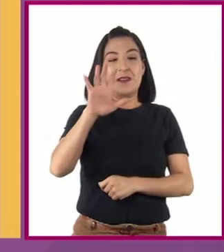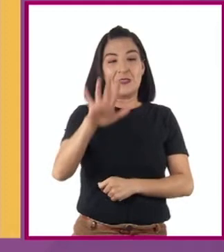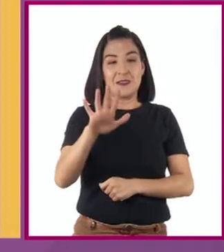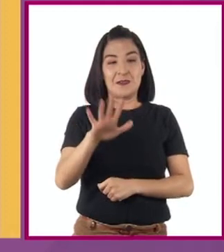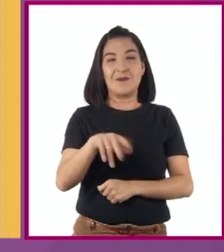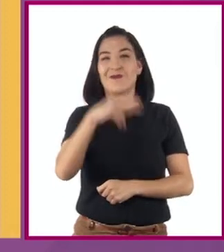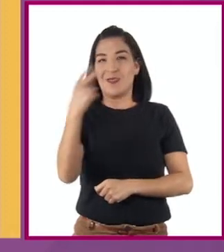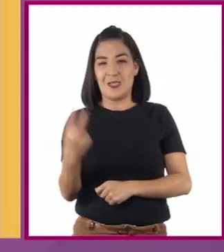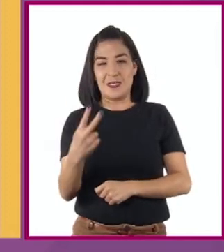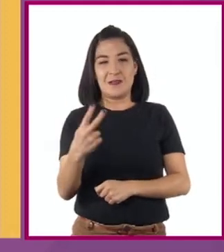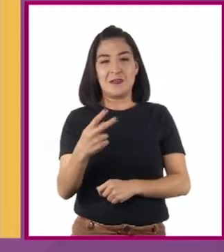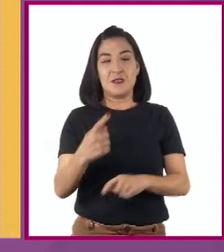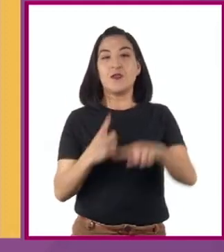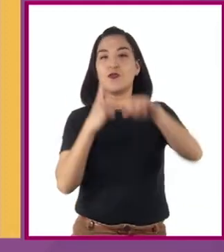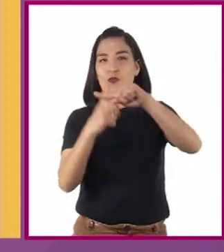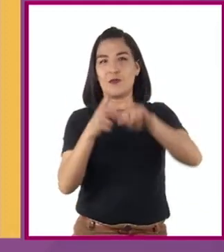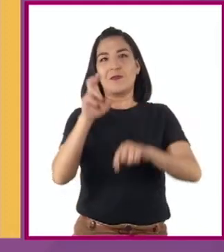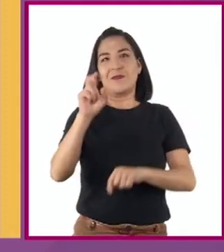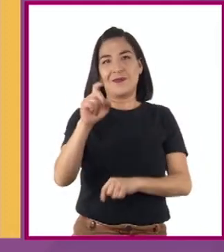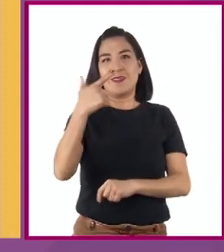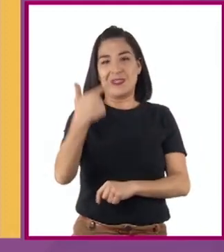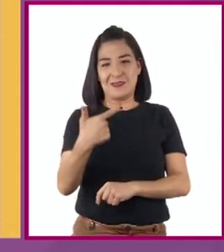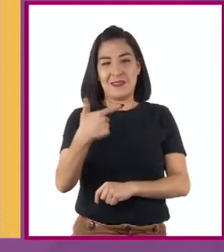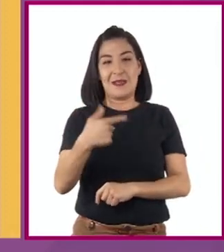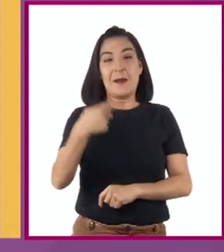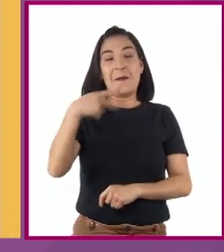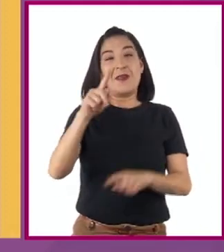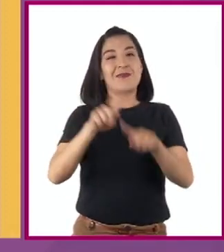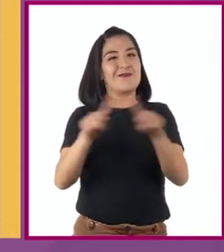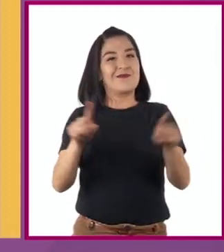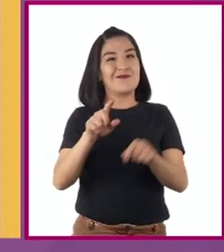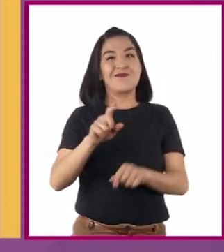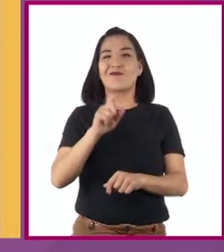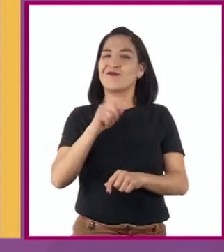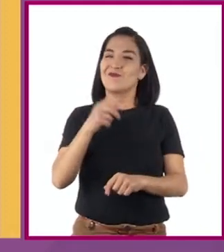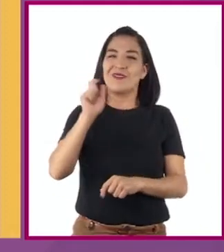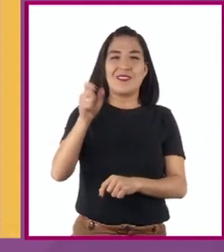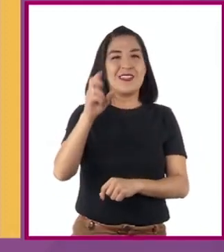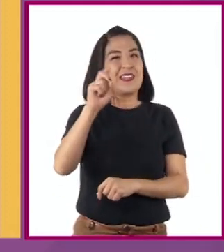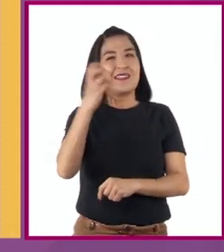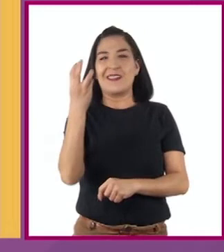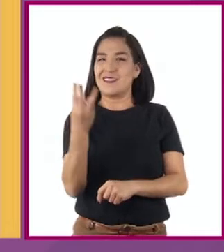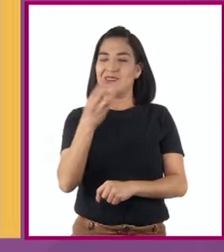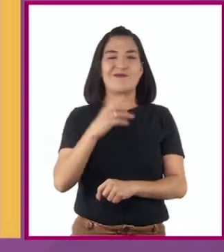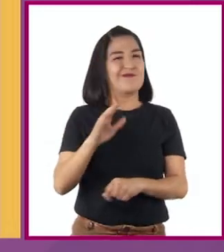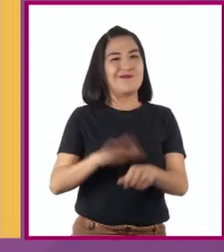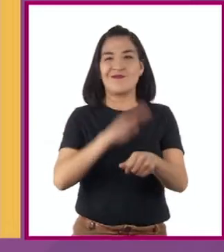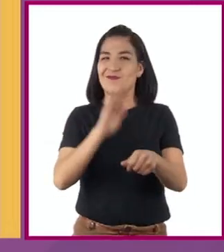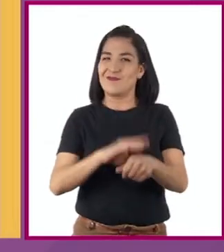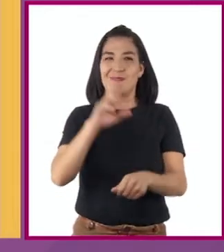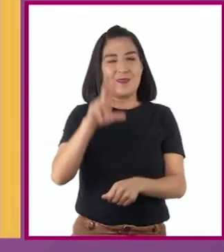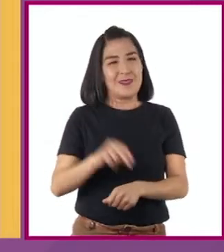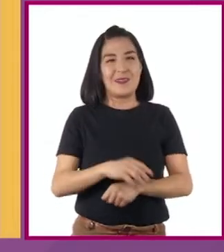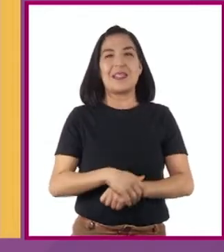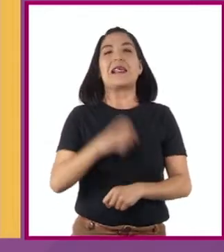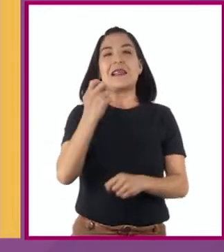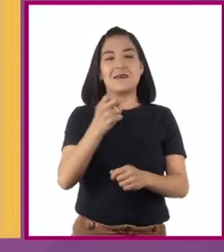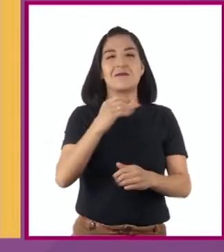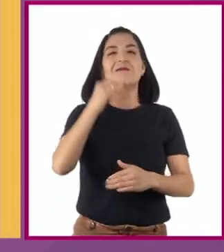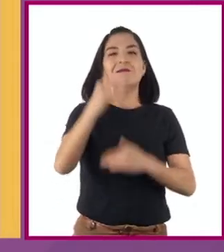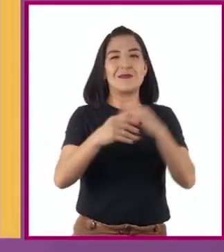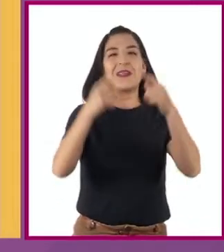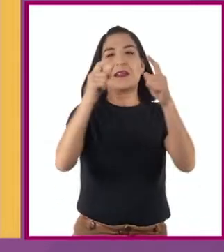2, suman 37, pero la diferencia no cumple con la condición dada, y así